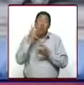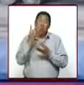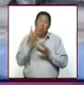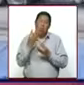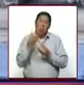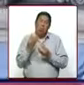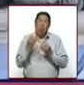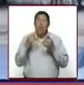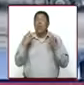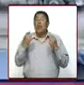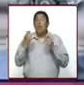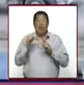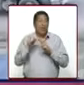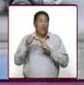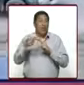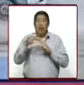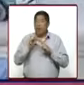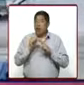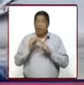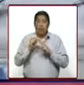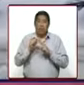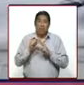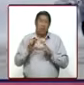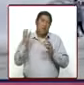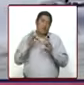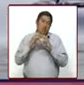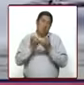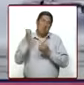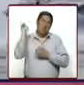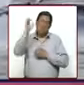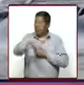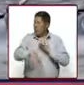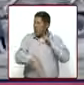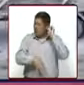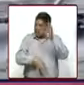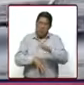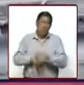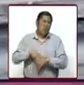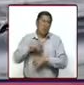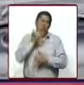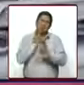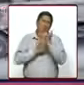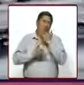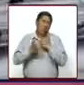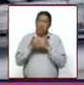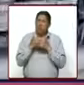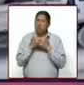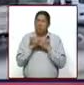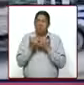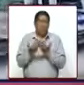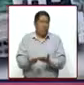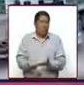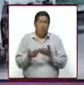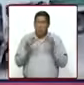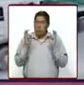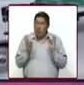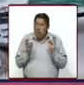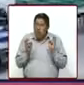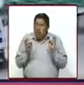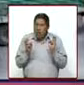algunas rutas alternas, en las rutas alternas los están apedreando. Yo creo que esto ya está pasando a otro